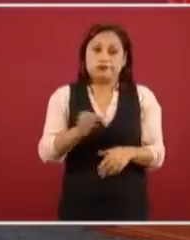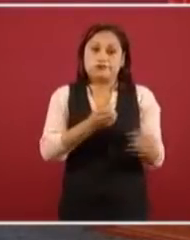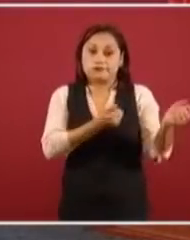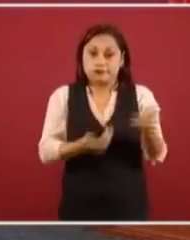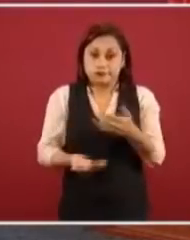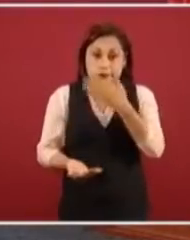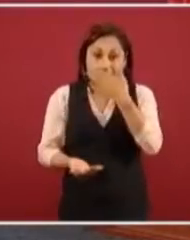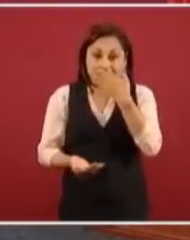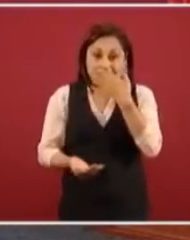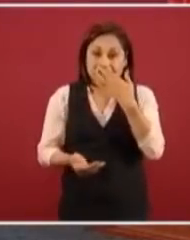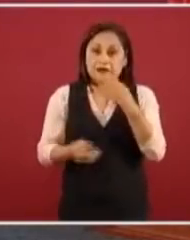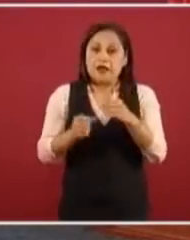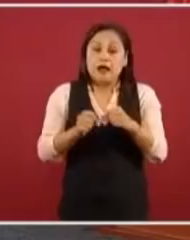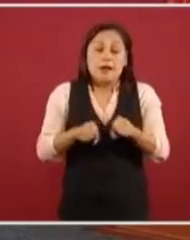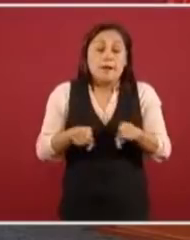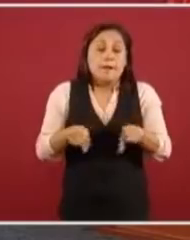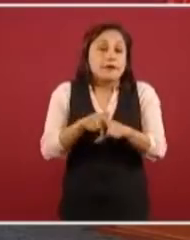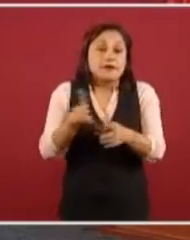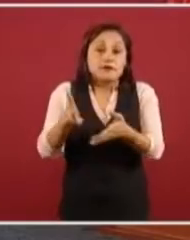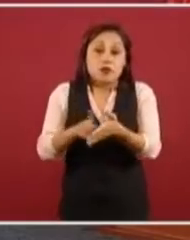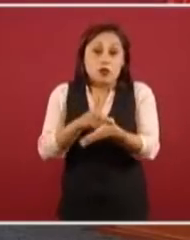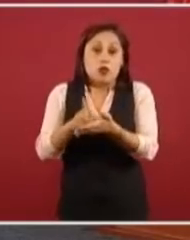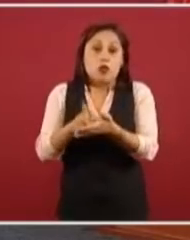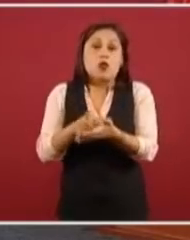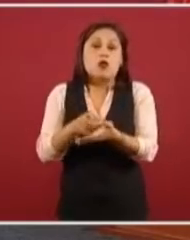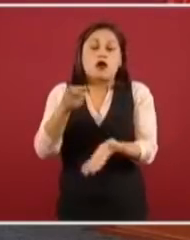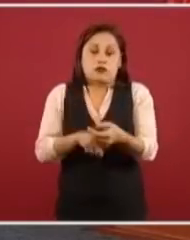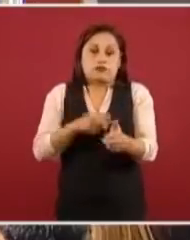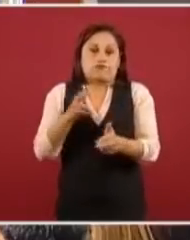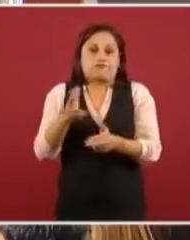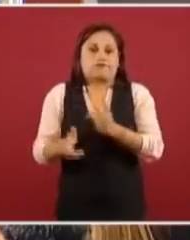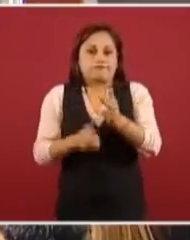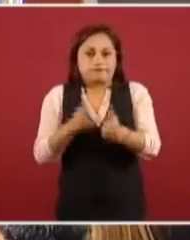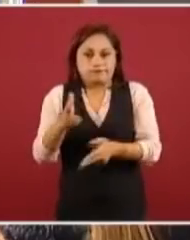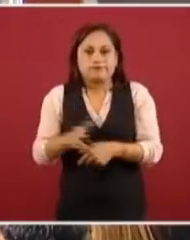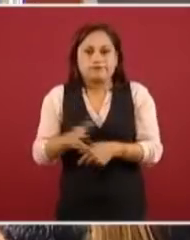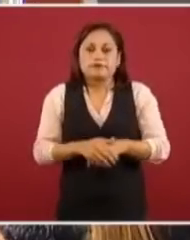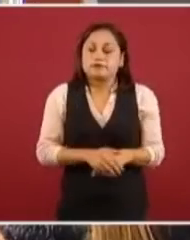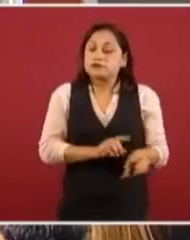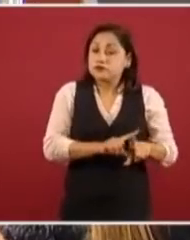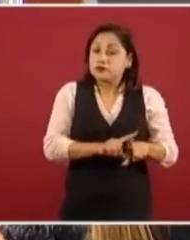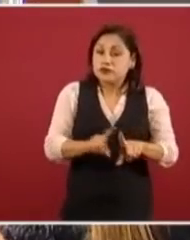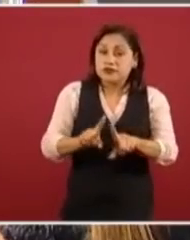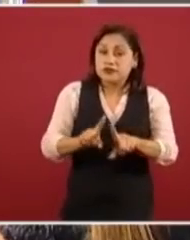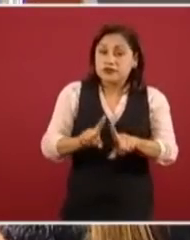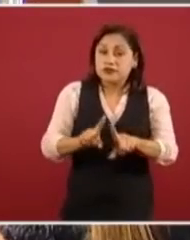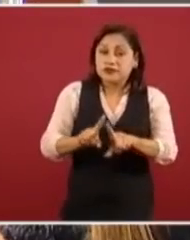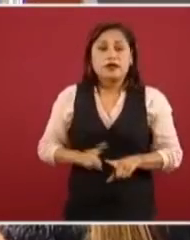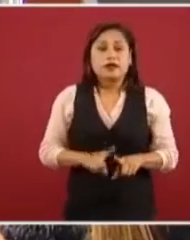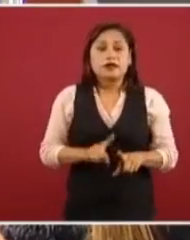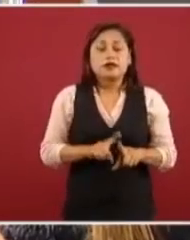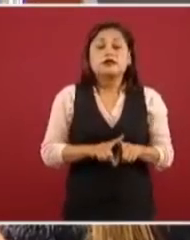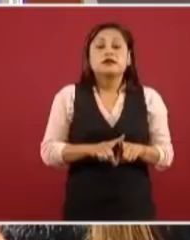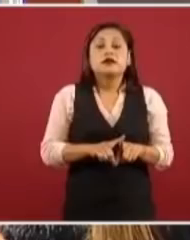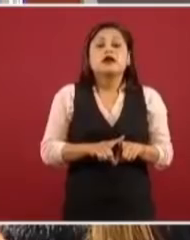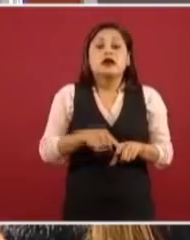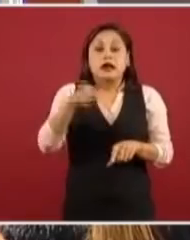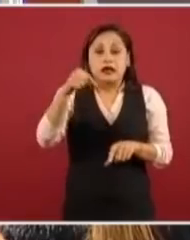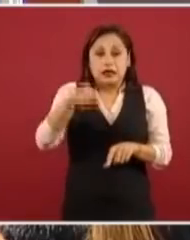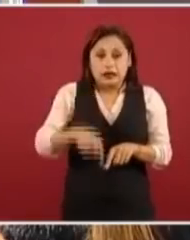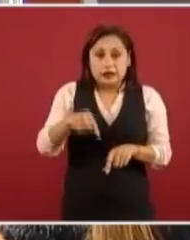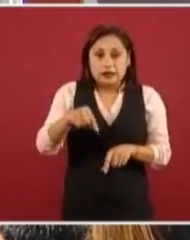que la droga también se va por ferrocarril. Entonces todos los medios que utilizan para movimiento de drogas de sur a norte también lo